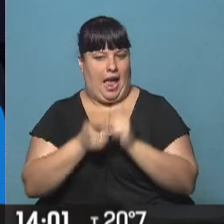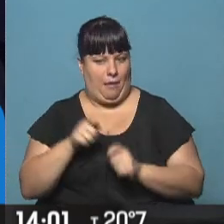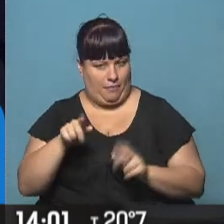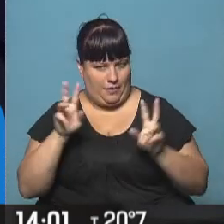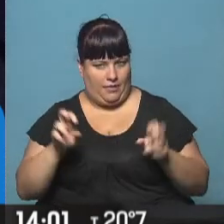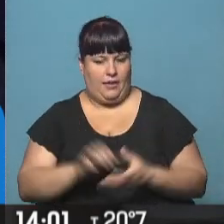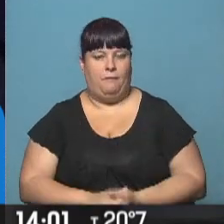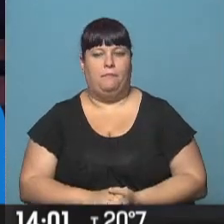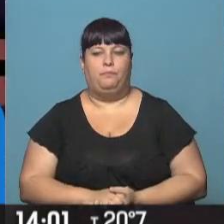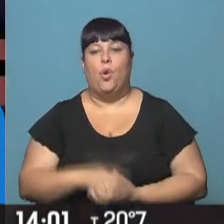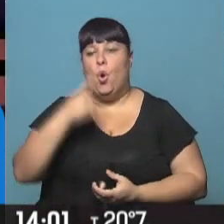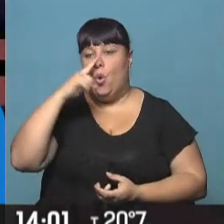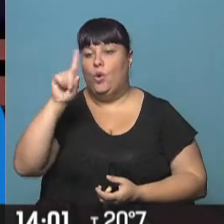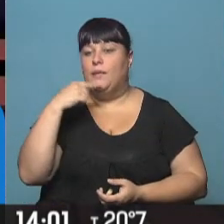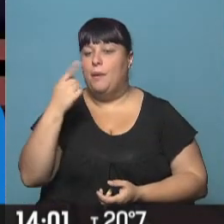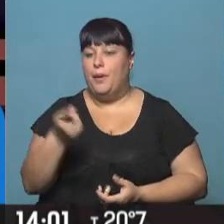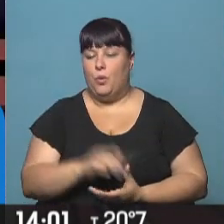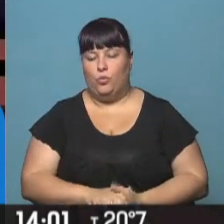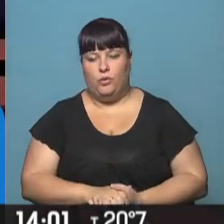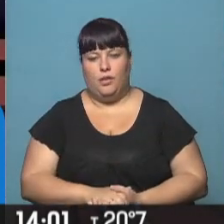aspectos. Última pregunta.